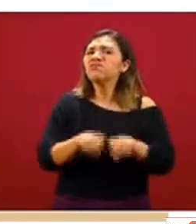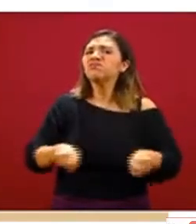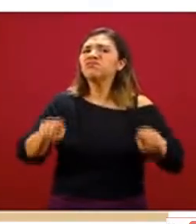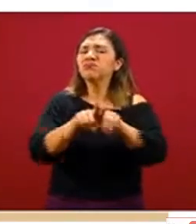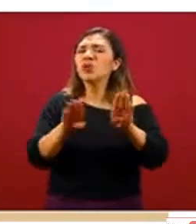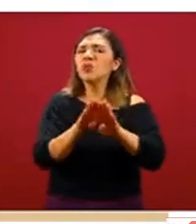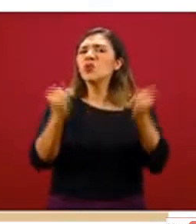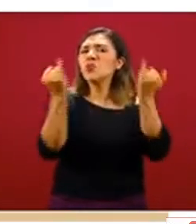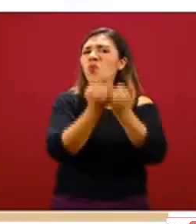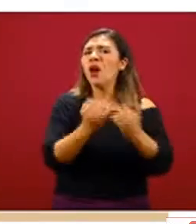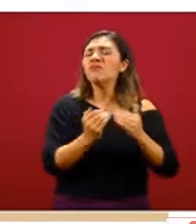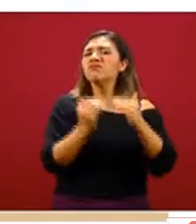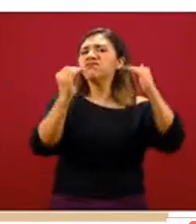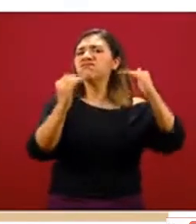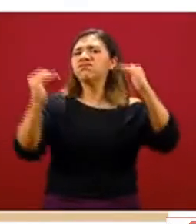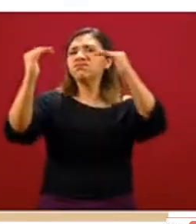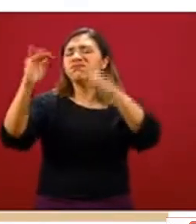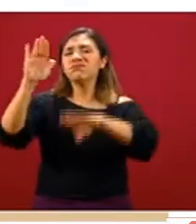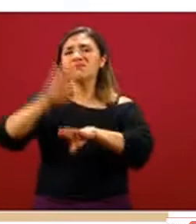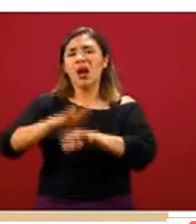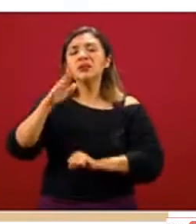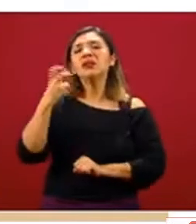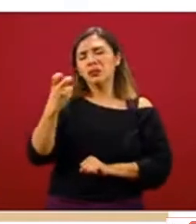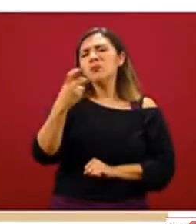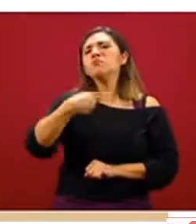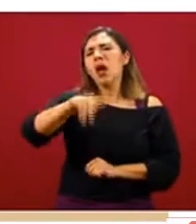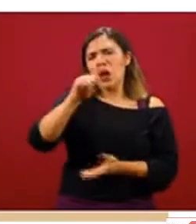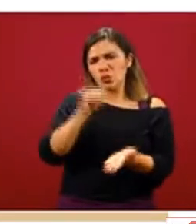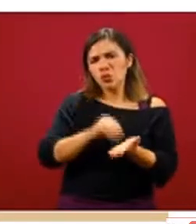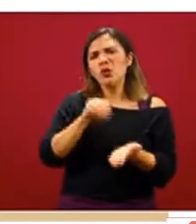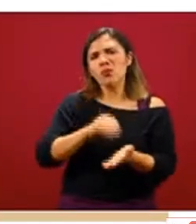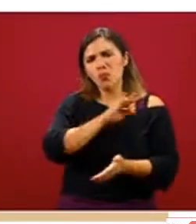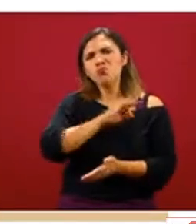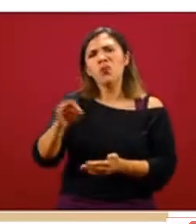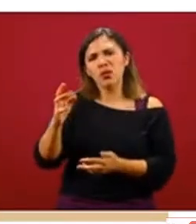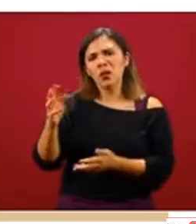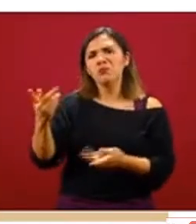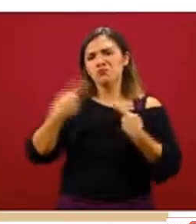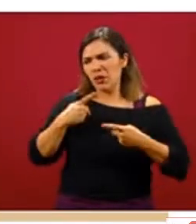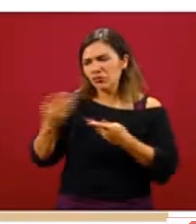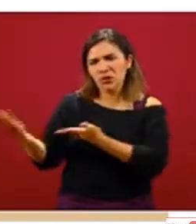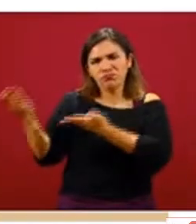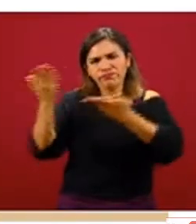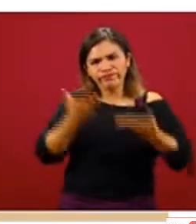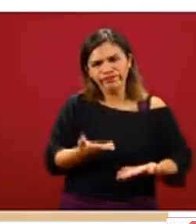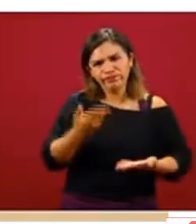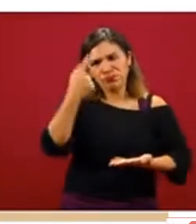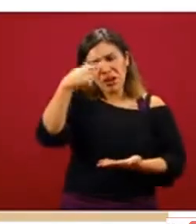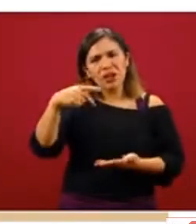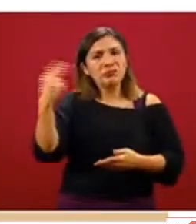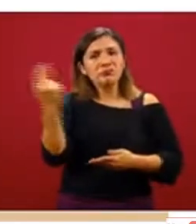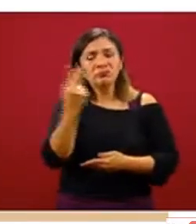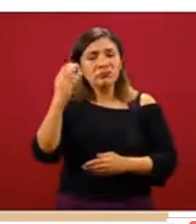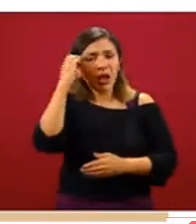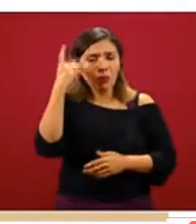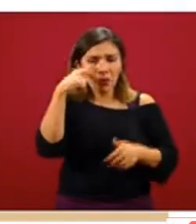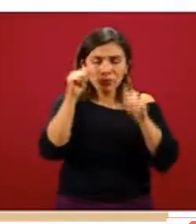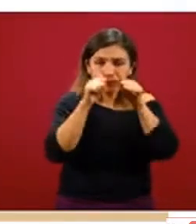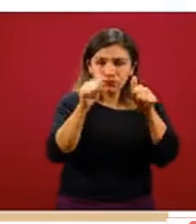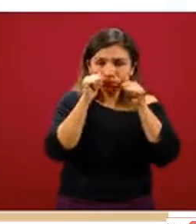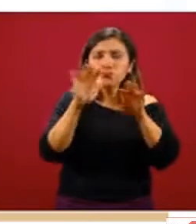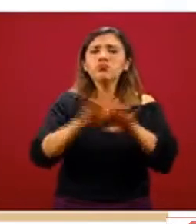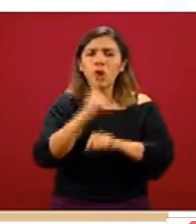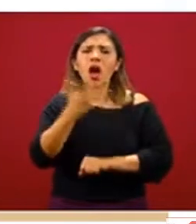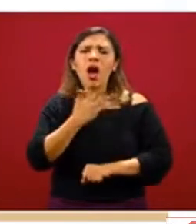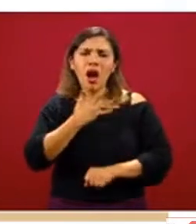esta ocupación, pero todavía hay la posibilidad de recibir pacientes y de poder dar este tipo de atención, porque